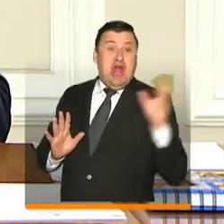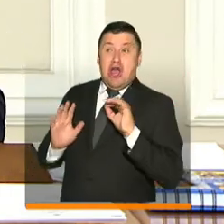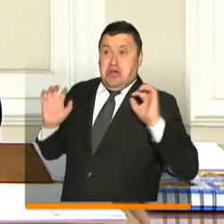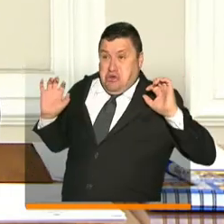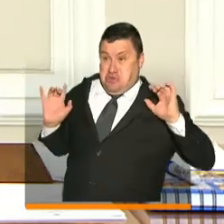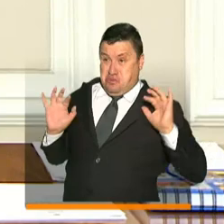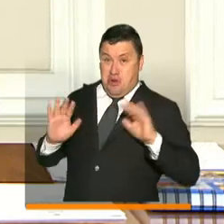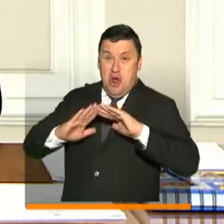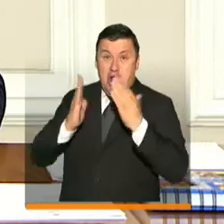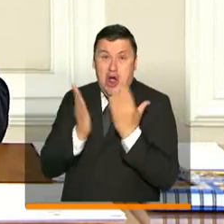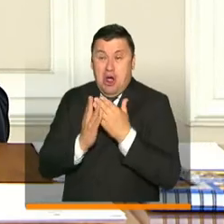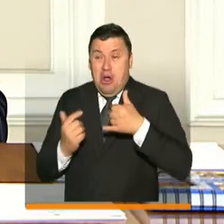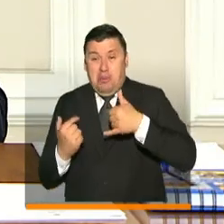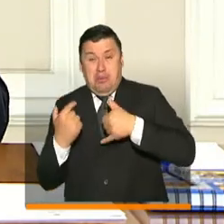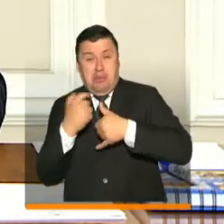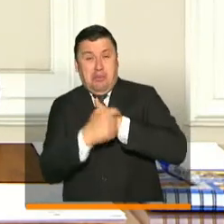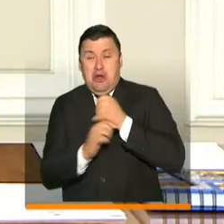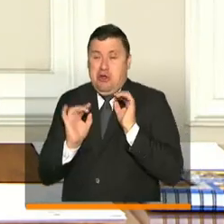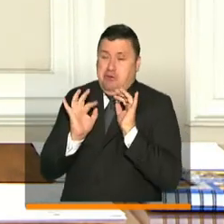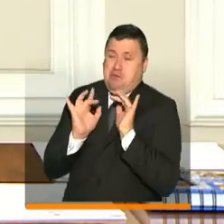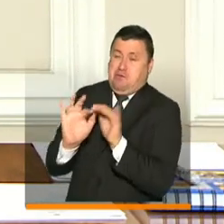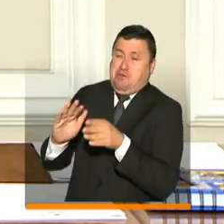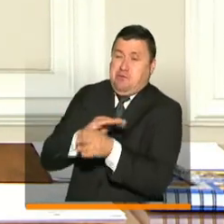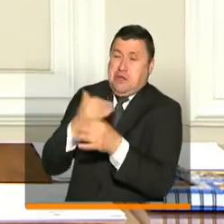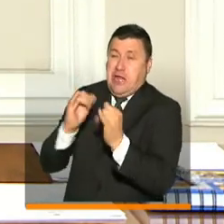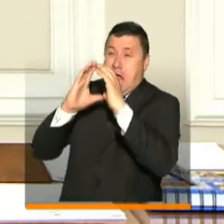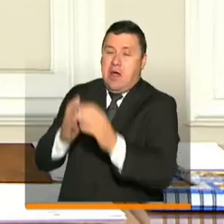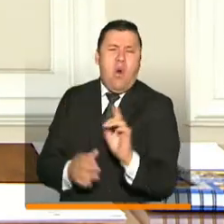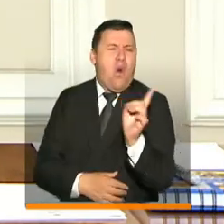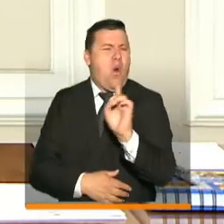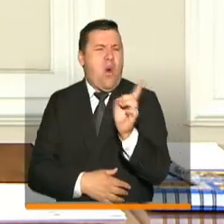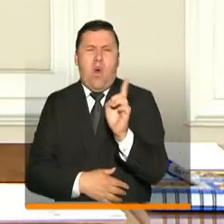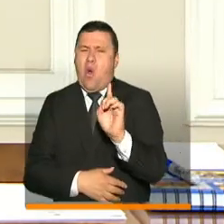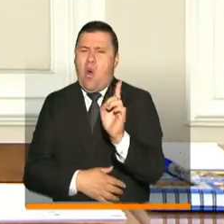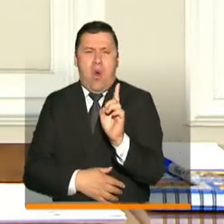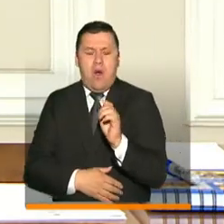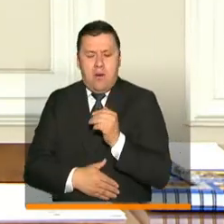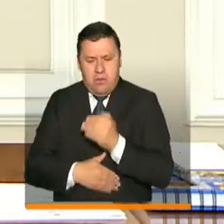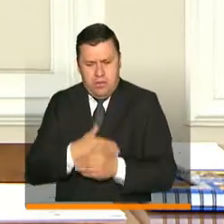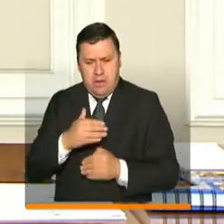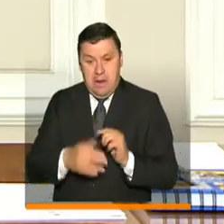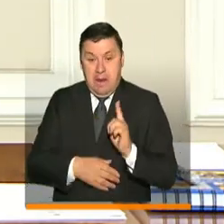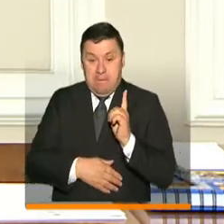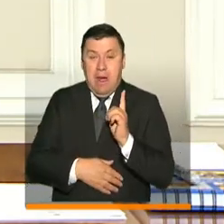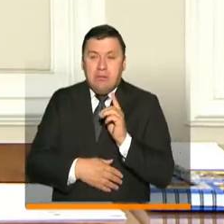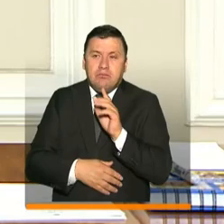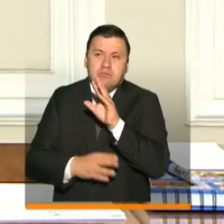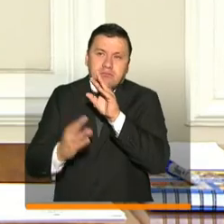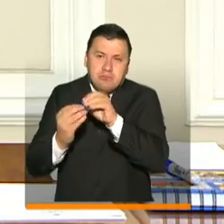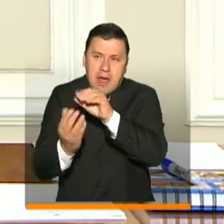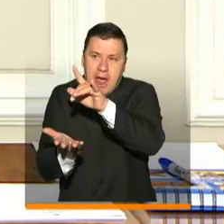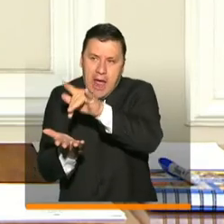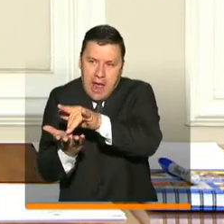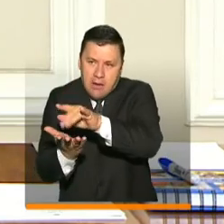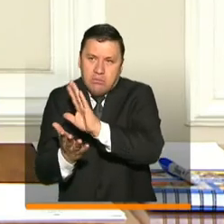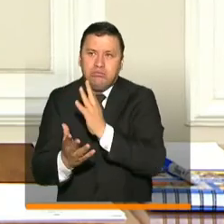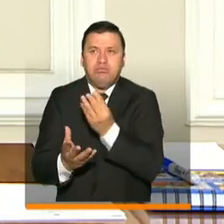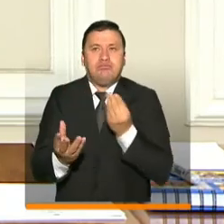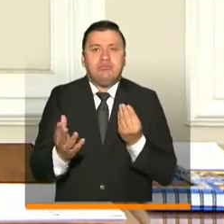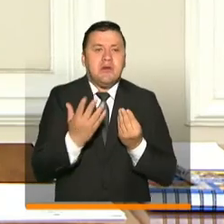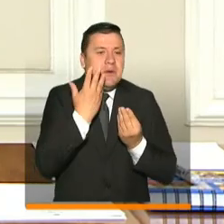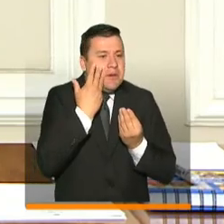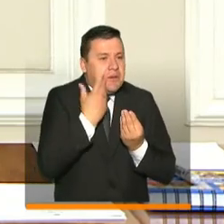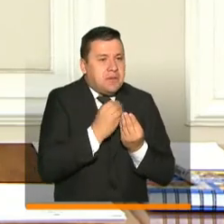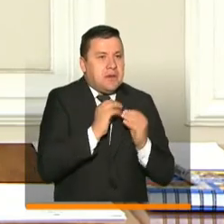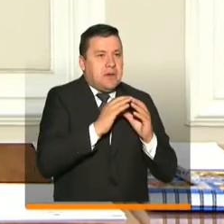están todos los colegios activados con presencialidad total, no, estamos avanzando con esa gradualidad en el modelo de alternancia. Y algo